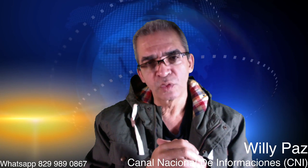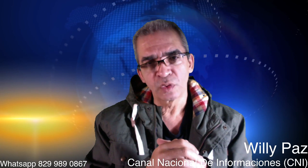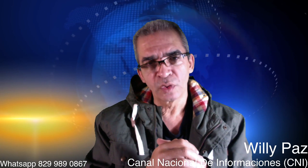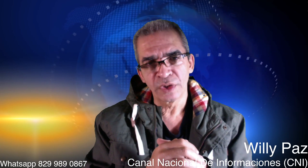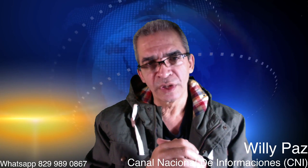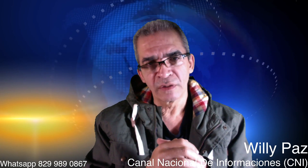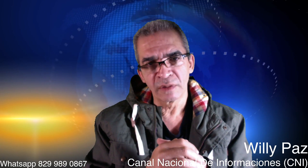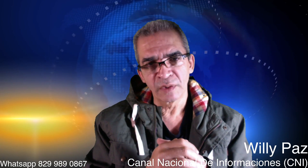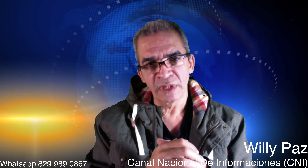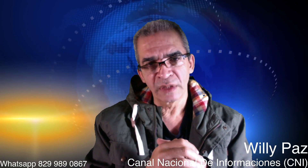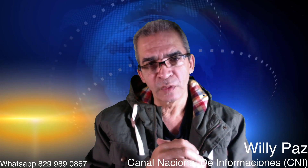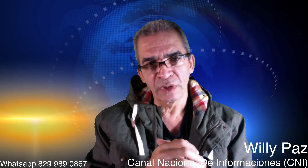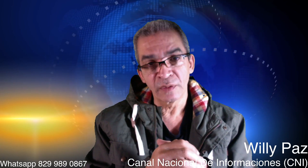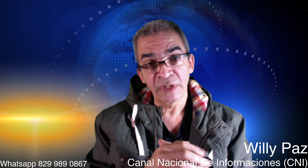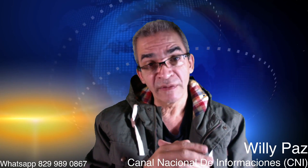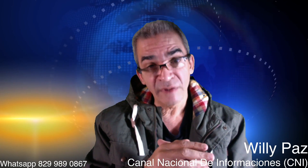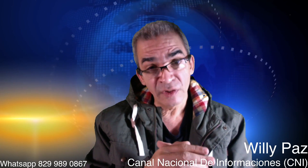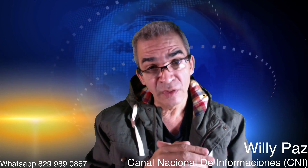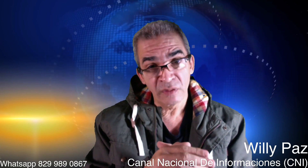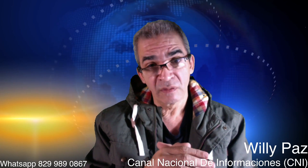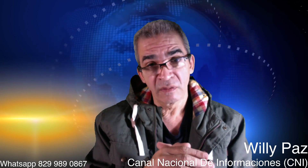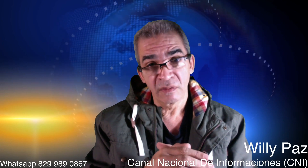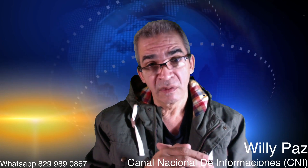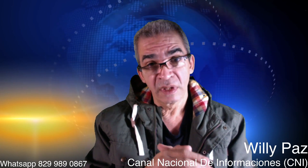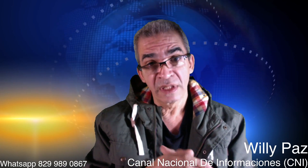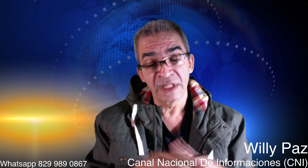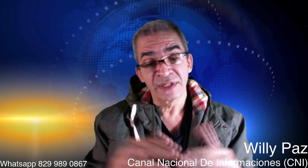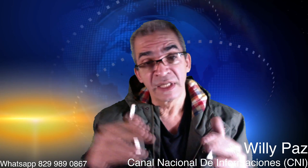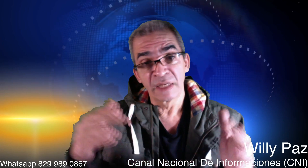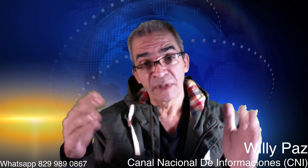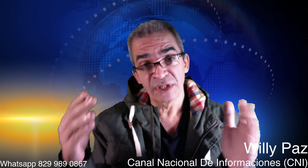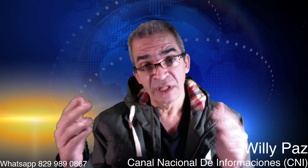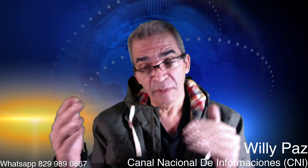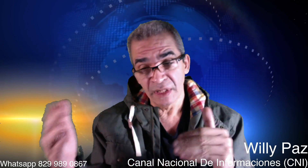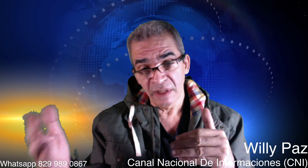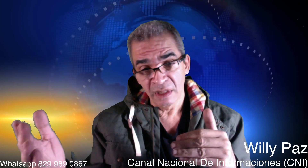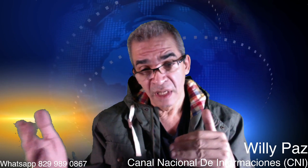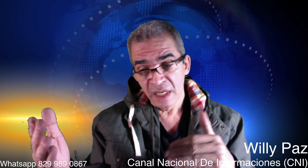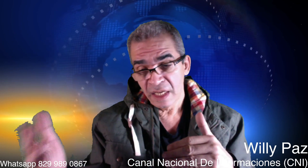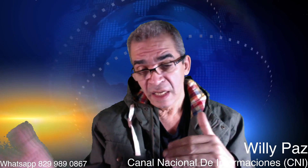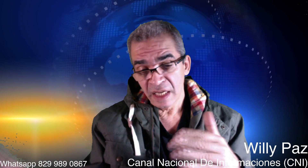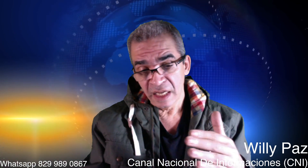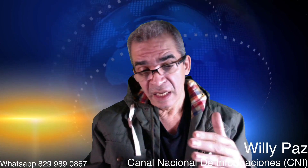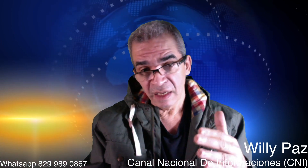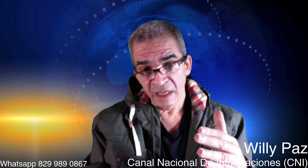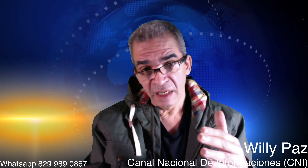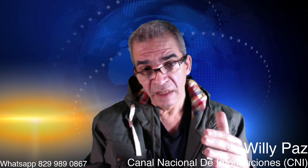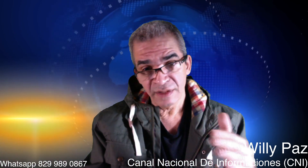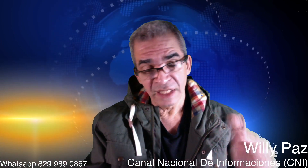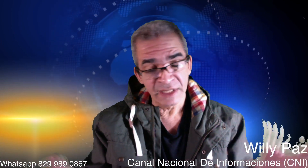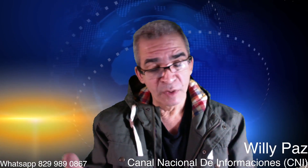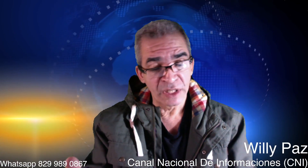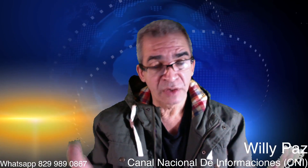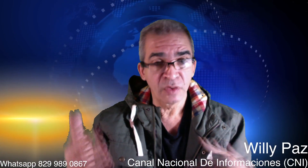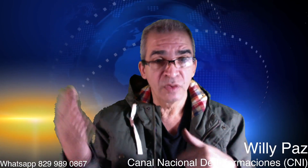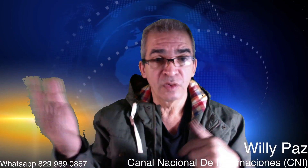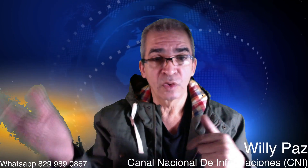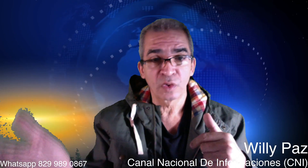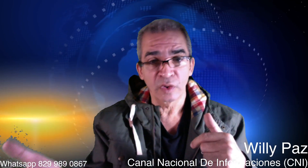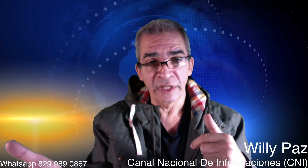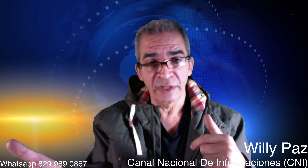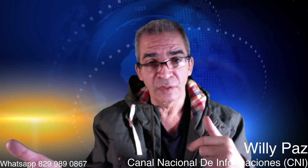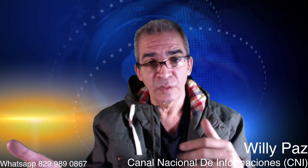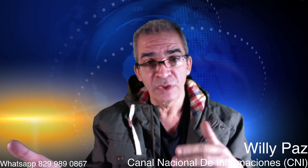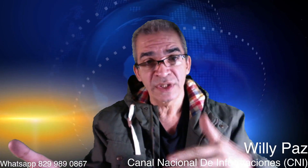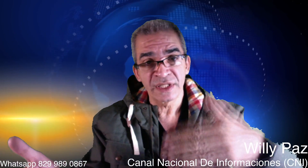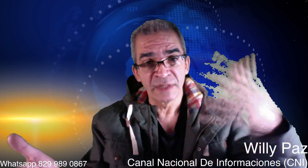es consultor jurídico del Poder Ejecutivo, debió decirle al presidente, miren, si hacemos esto, nos